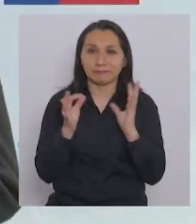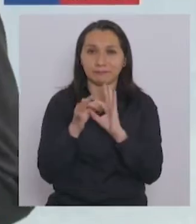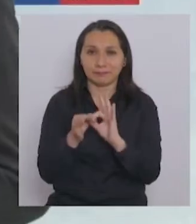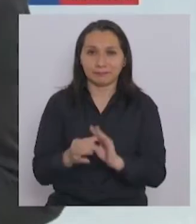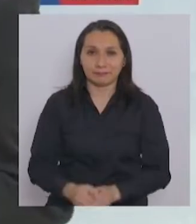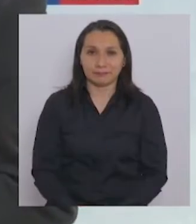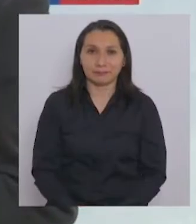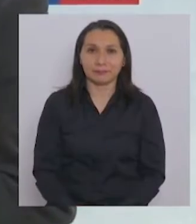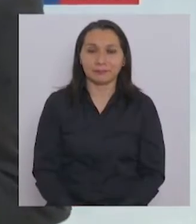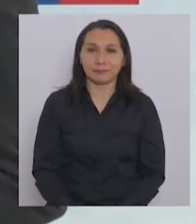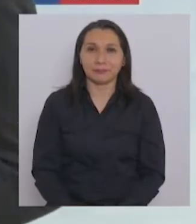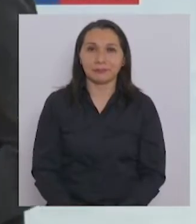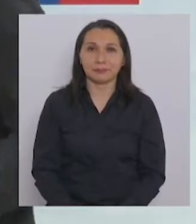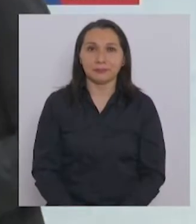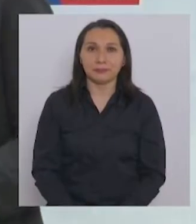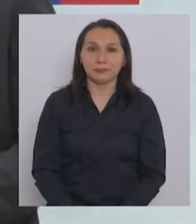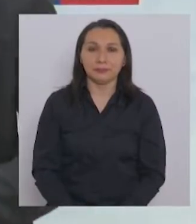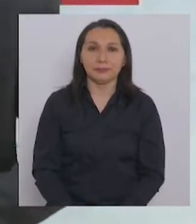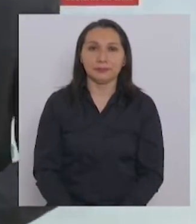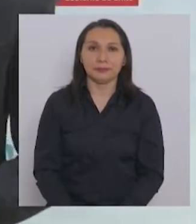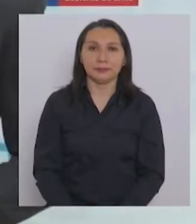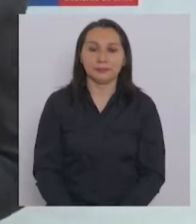gracias.